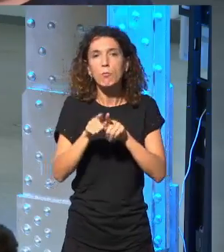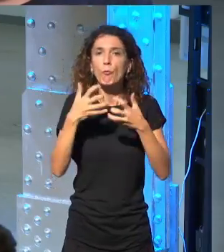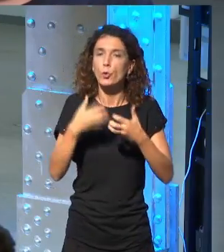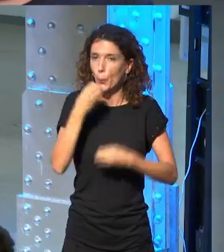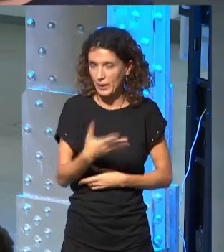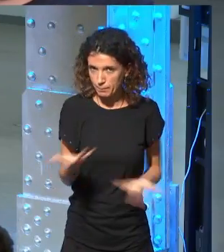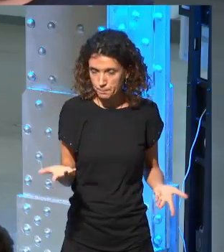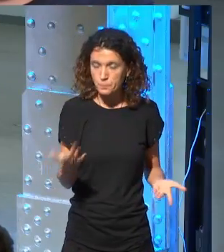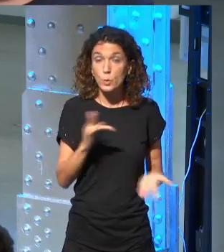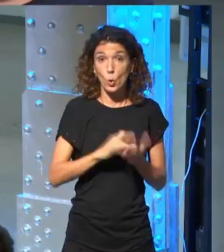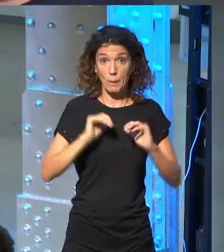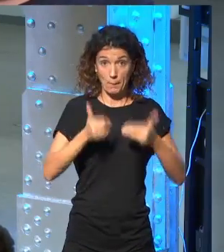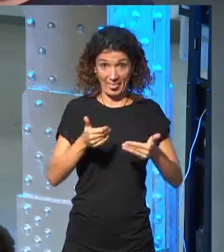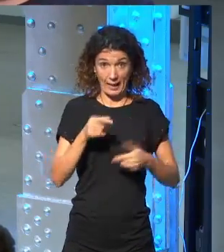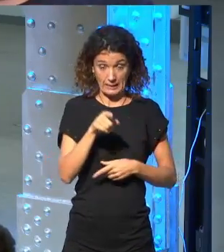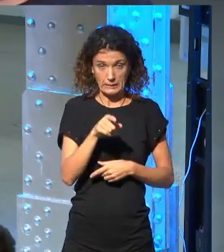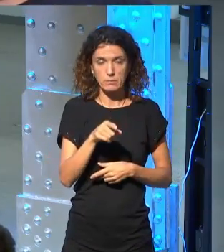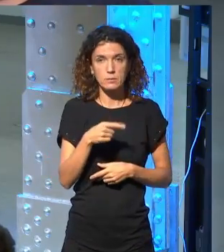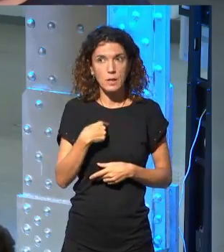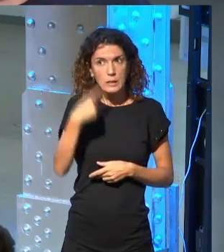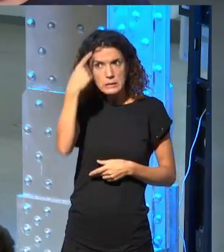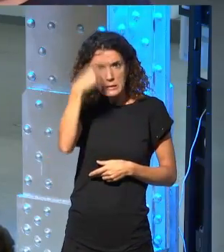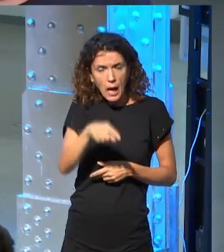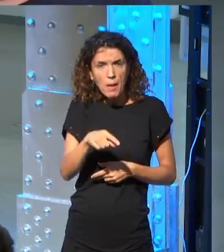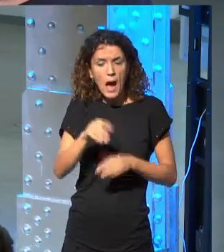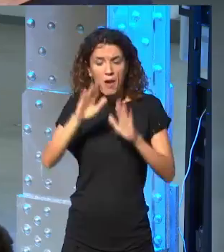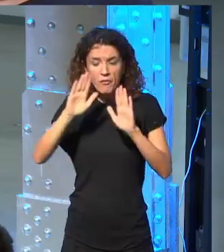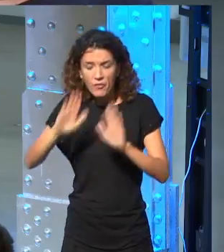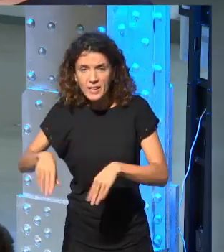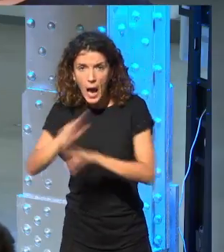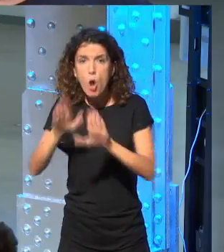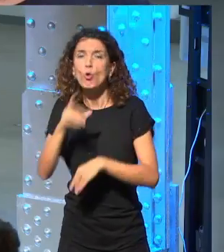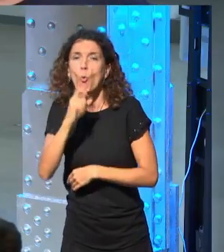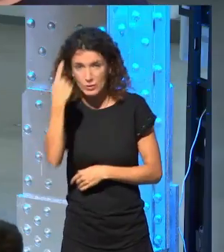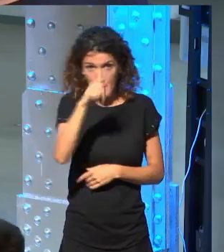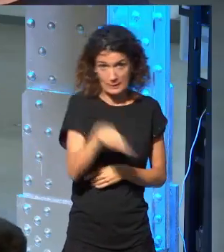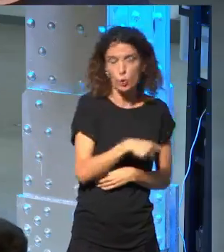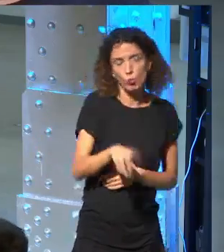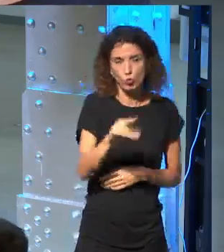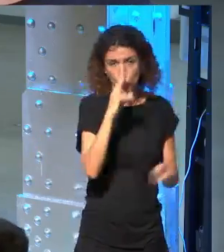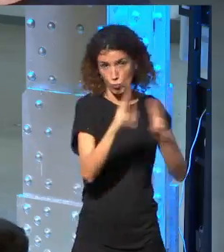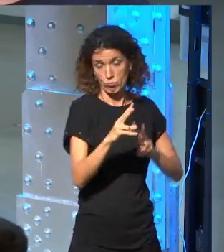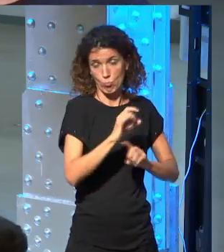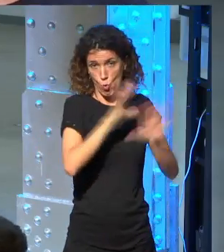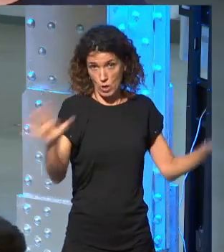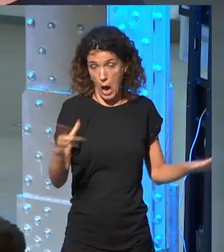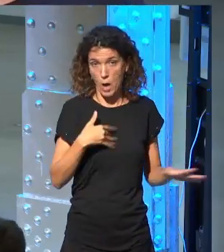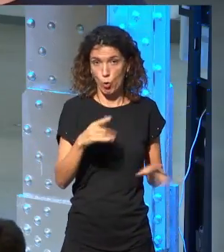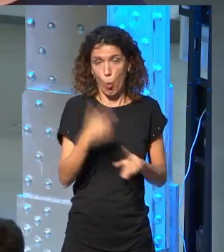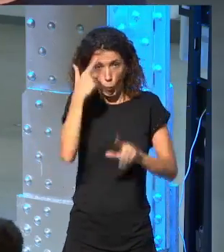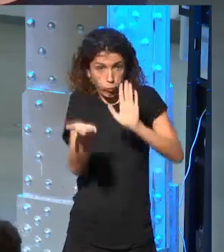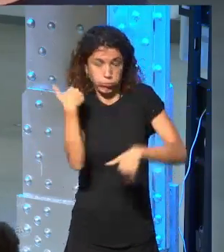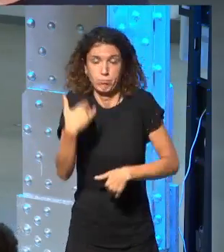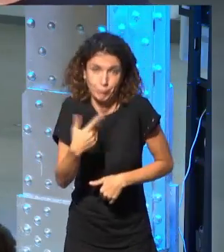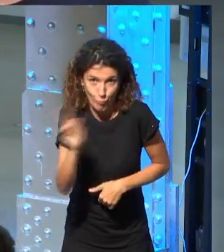así? Porque tú, cuando empiezas, ¿sabes o no sabes cuál es el final? Sí, claro. O sea, ¿sabes cuál es el final? No me hubiera echado a esta piscina sin